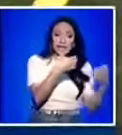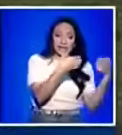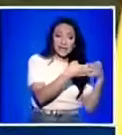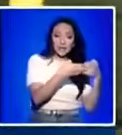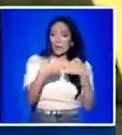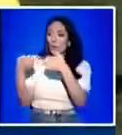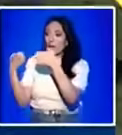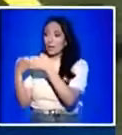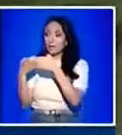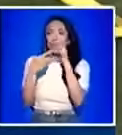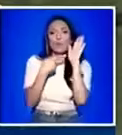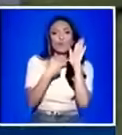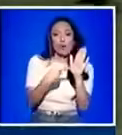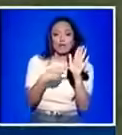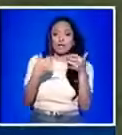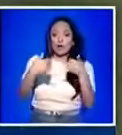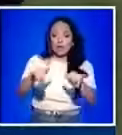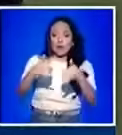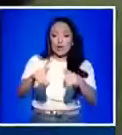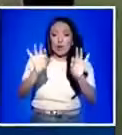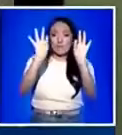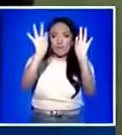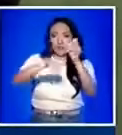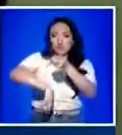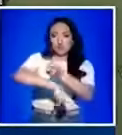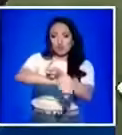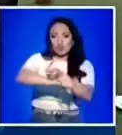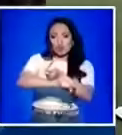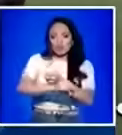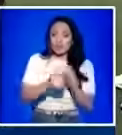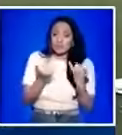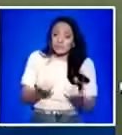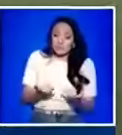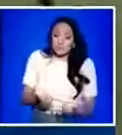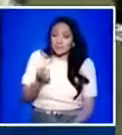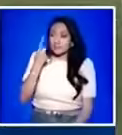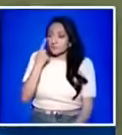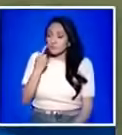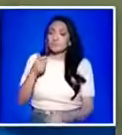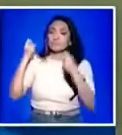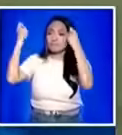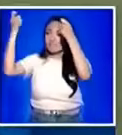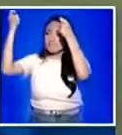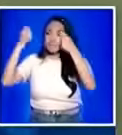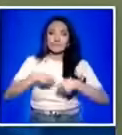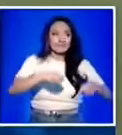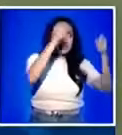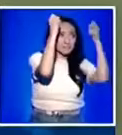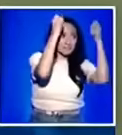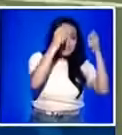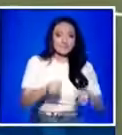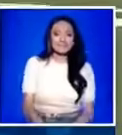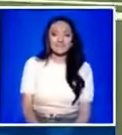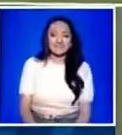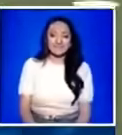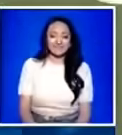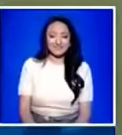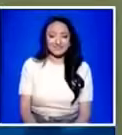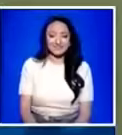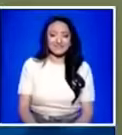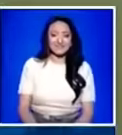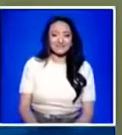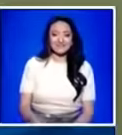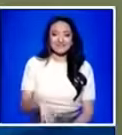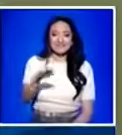han demostrado jugar un buen fútbol y creo que la comunidad y los hinchas de los equipos les van a apoyar. Qué bien, felicitaciones. Miren